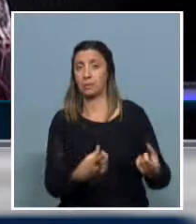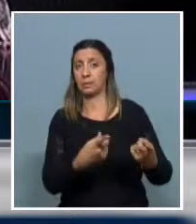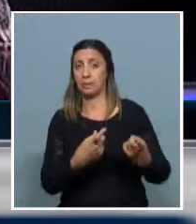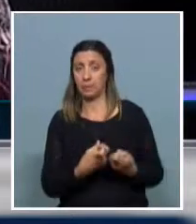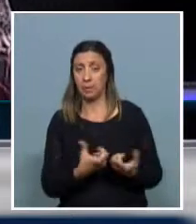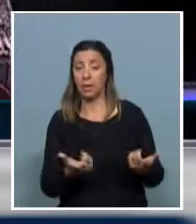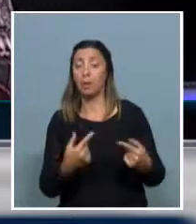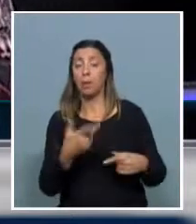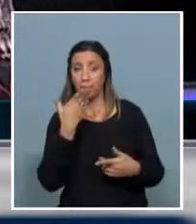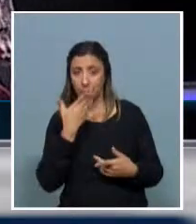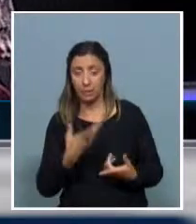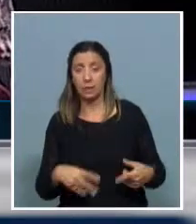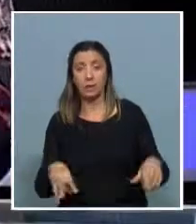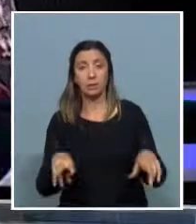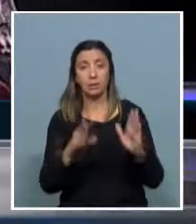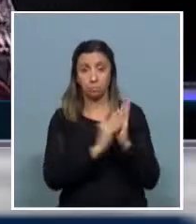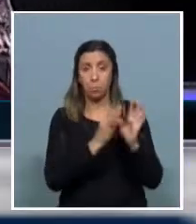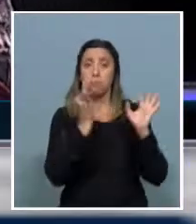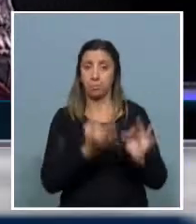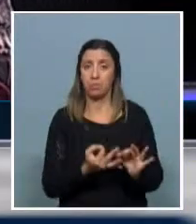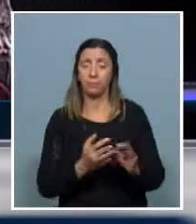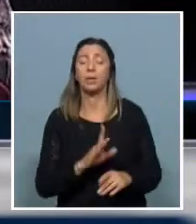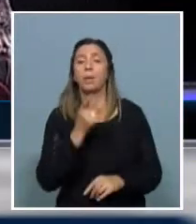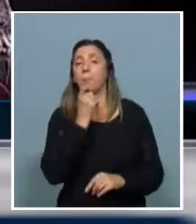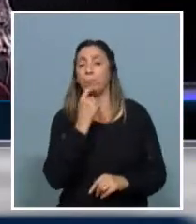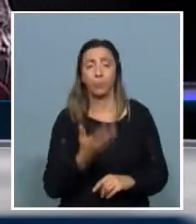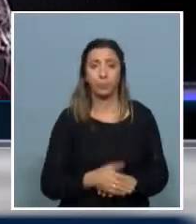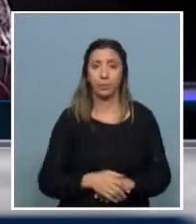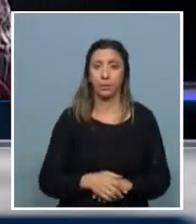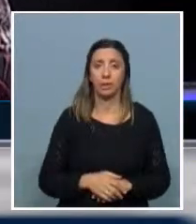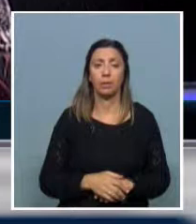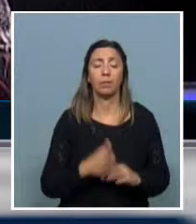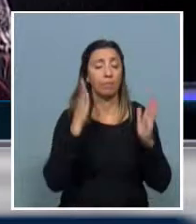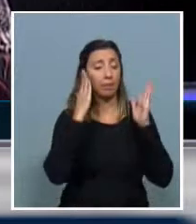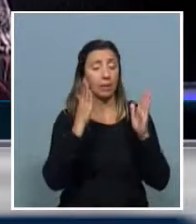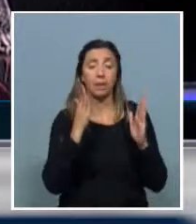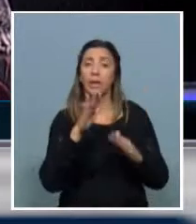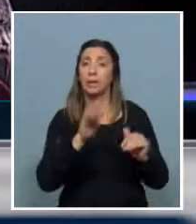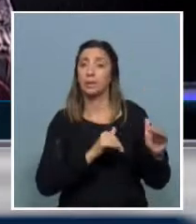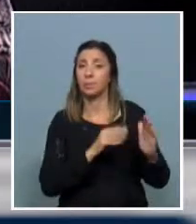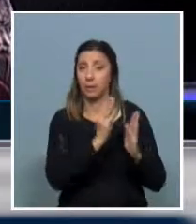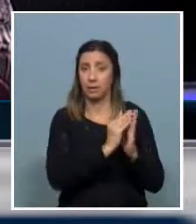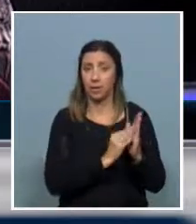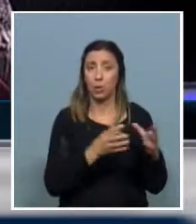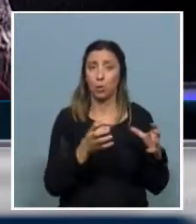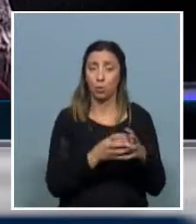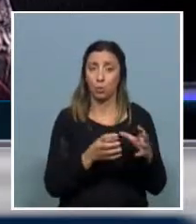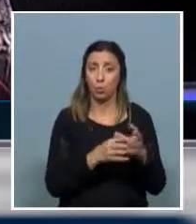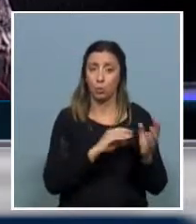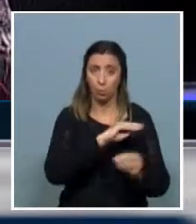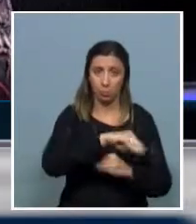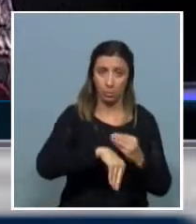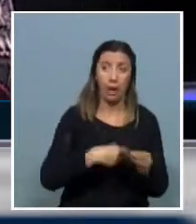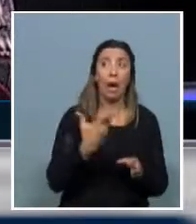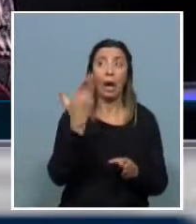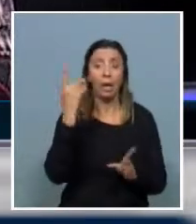para reunir la condición de inscriptos, ¿sí? Uno de ellos, por ejemplo, es que estaba destinado este llamado a grupos familiares. En